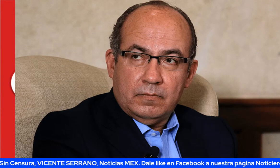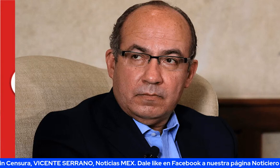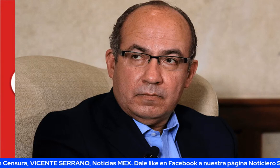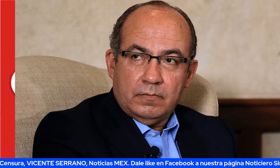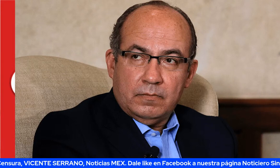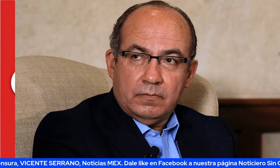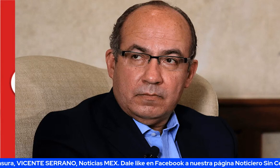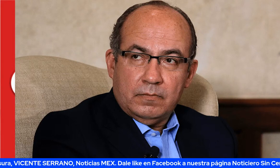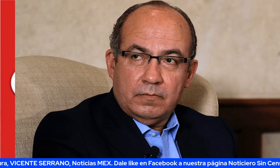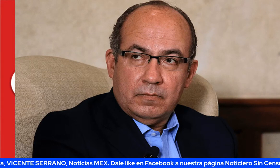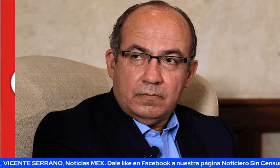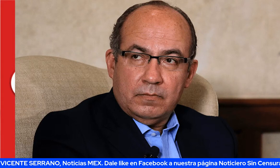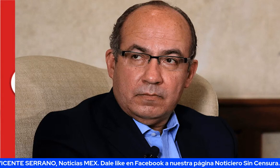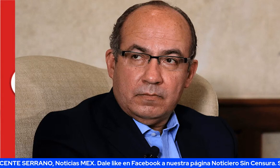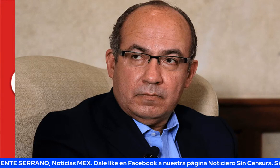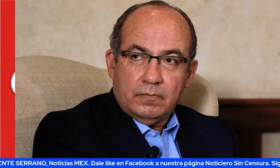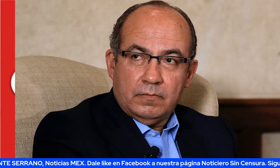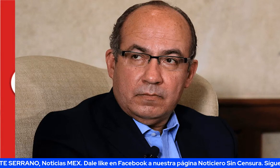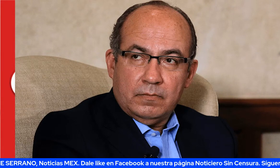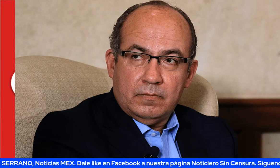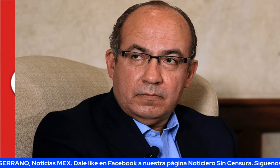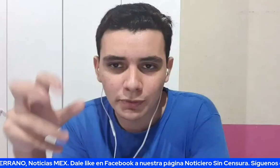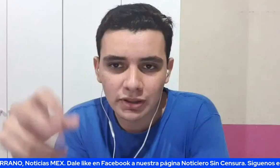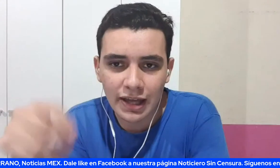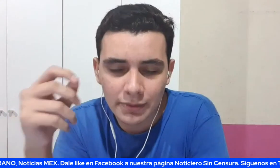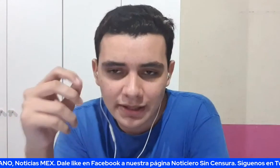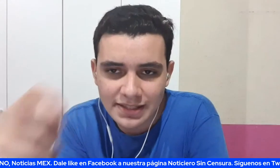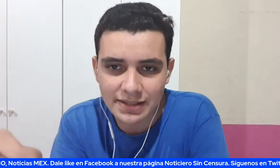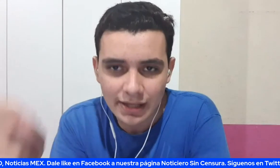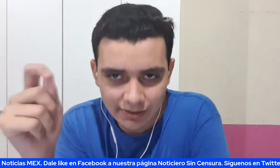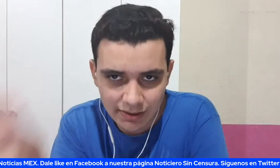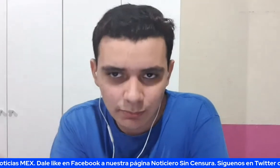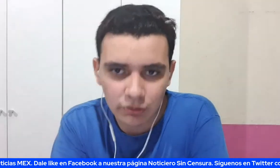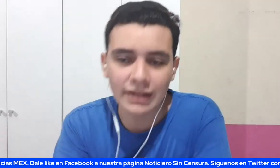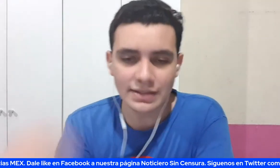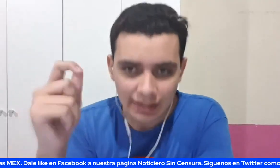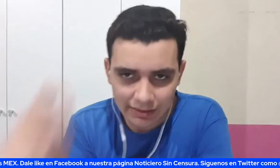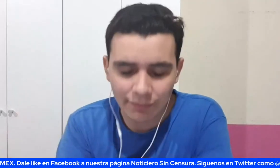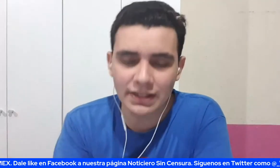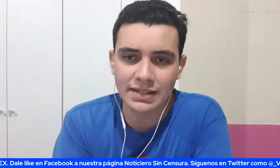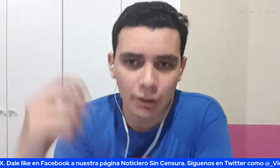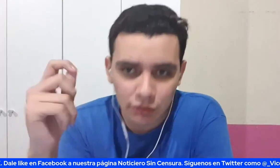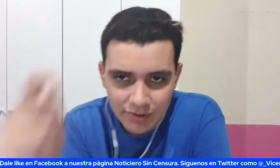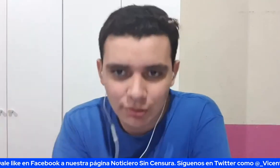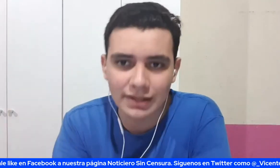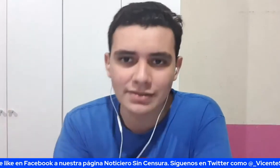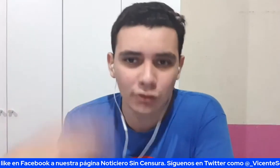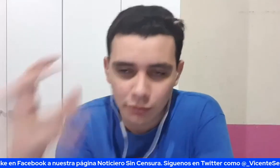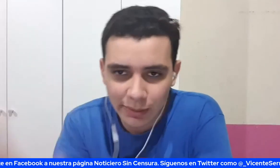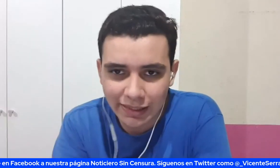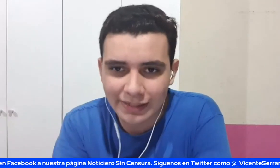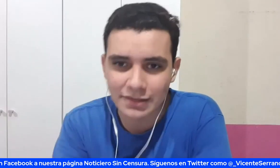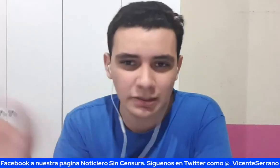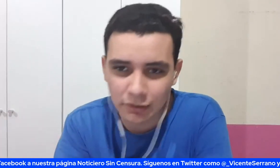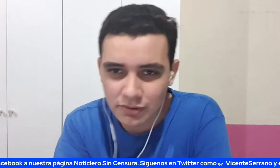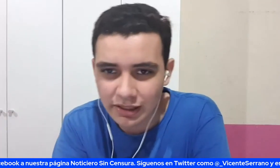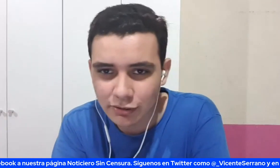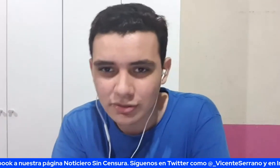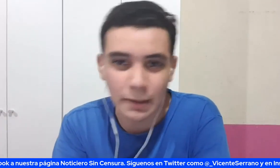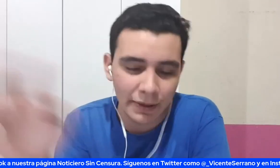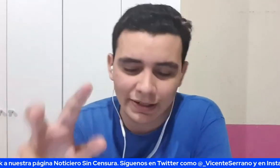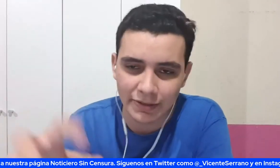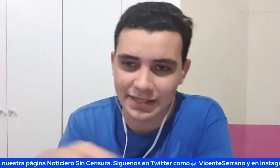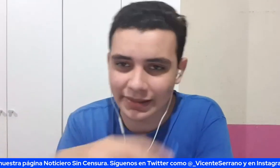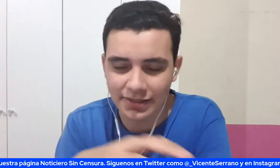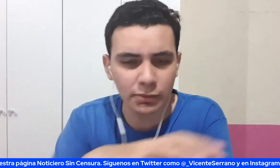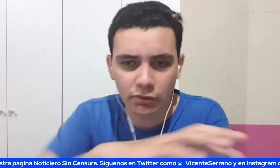dijo que no sabía y podemos documentar y podemos poner evidencias testimoniales, gráficas, audiovisuales, documentales, en